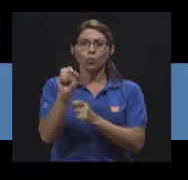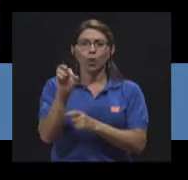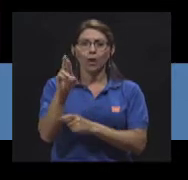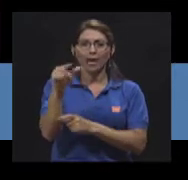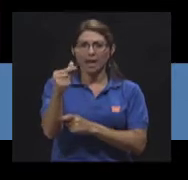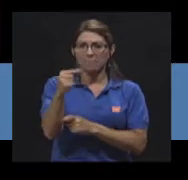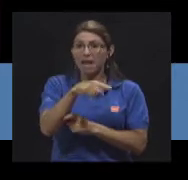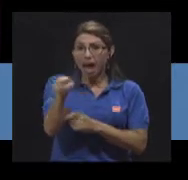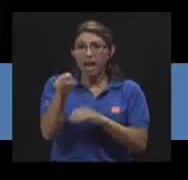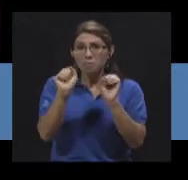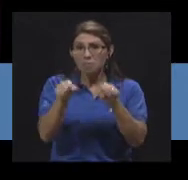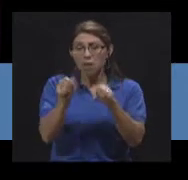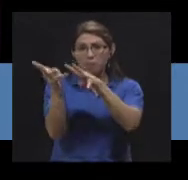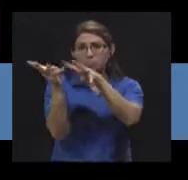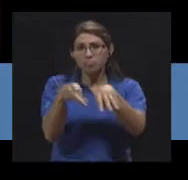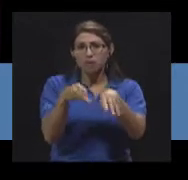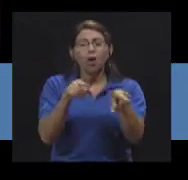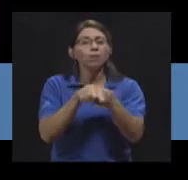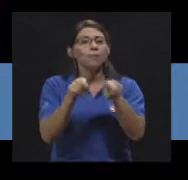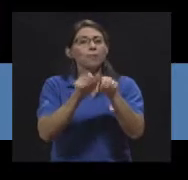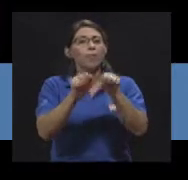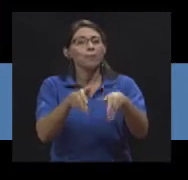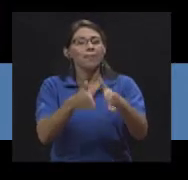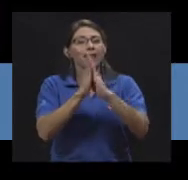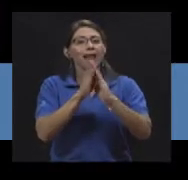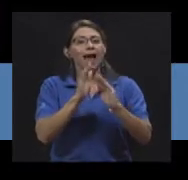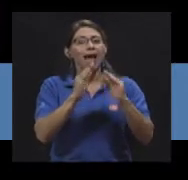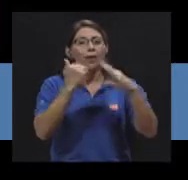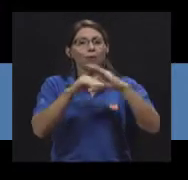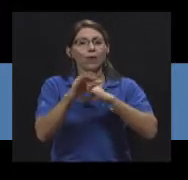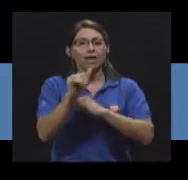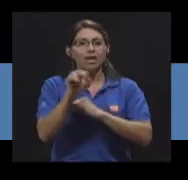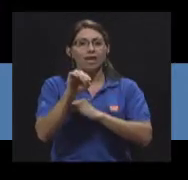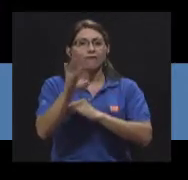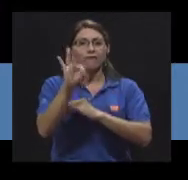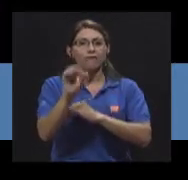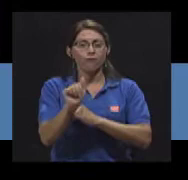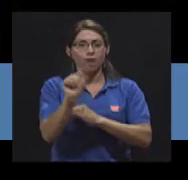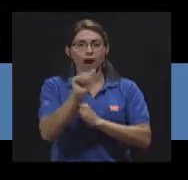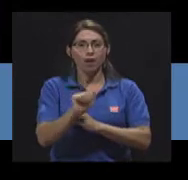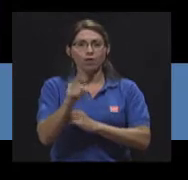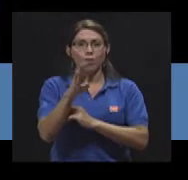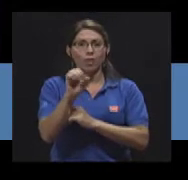www.educalcoholcr.org. Ahí hay una sección de padres donde pueden descargarla o también pueden solicitarla al correo